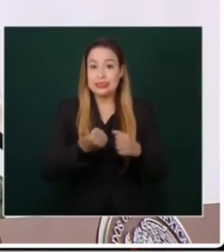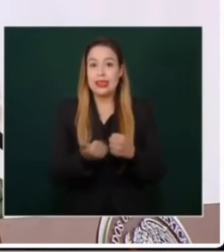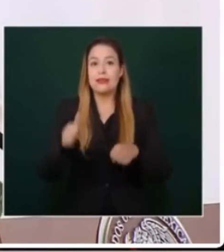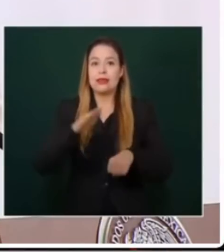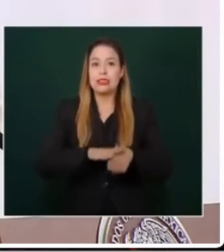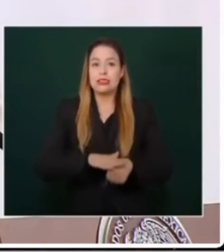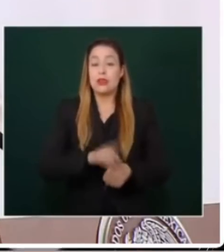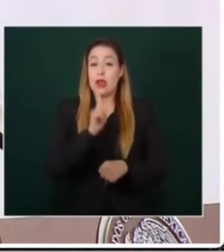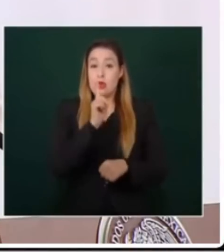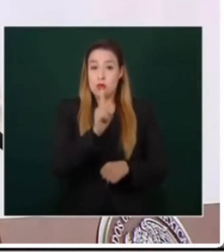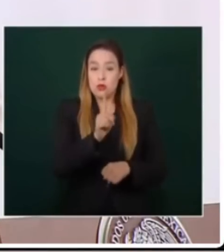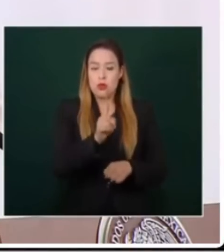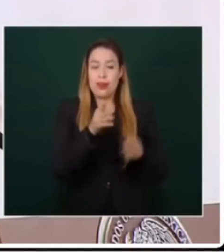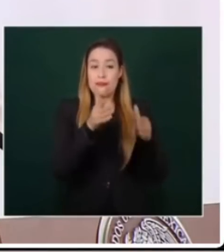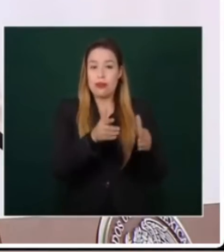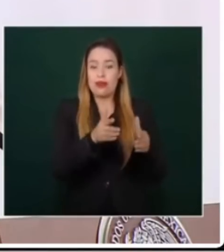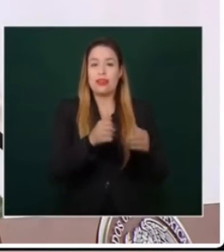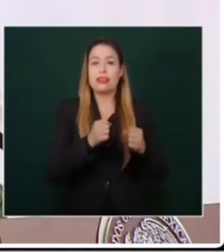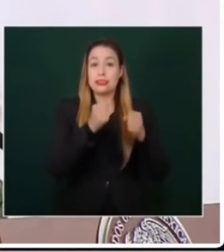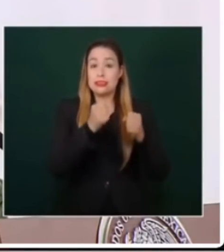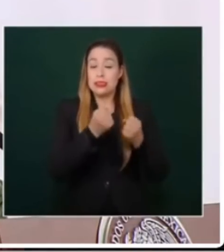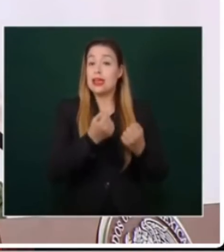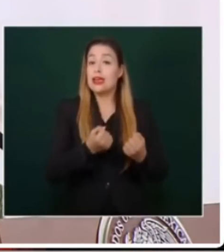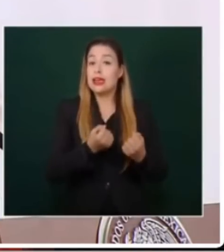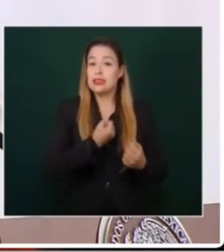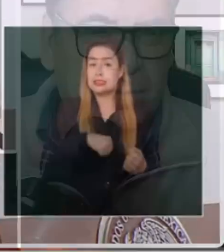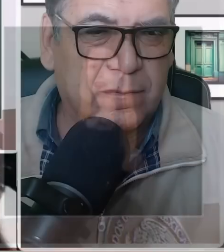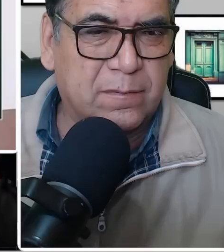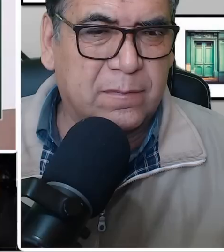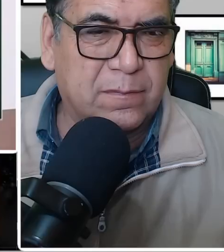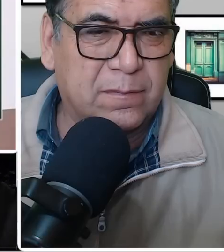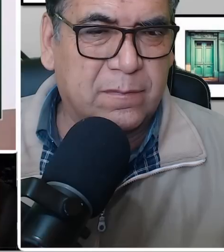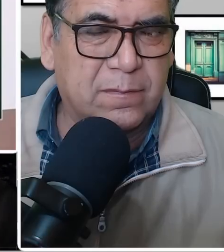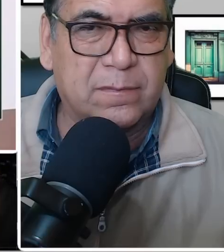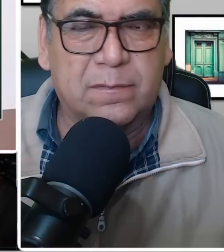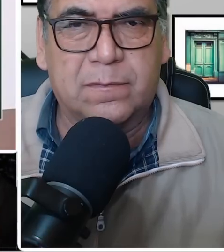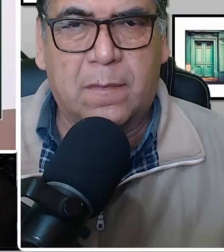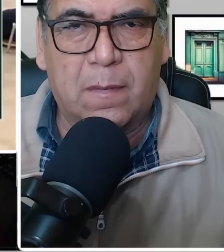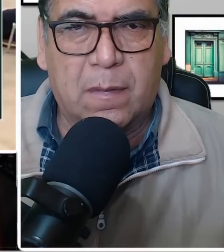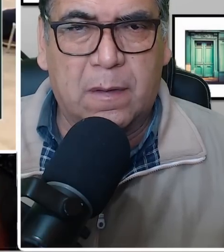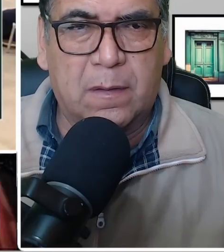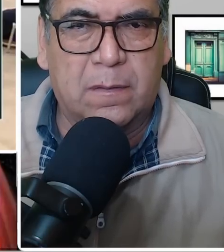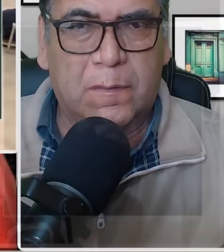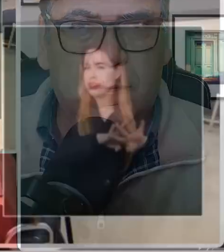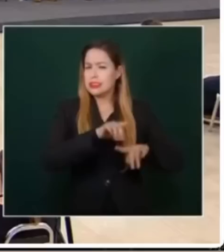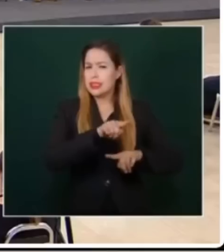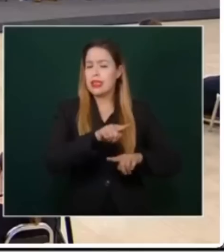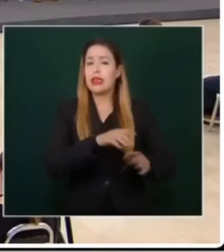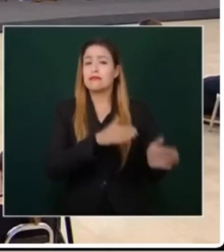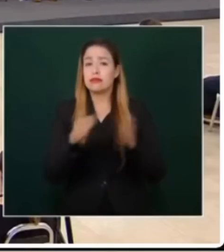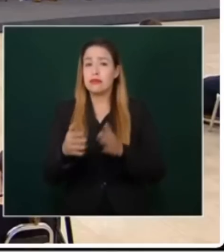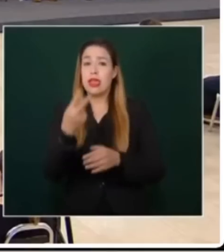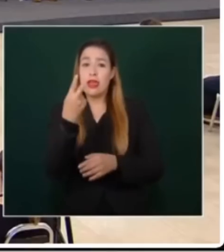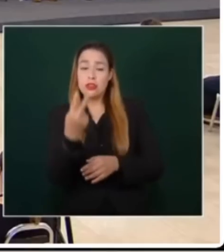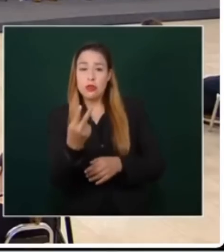a salud y atención penitenciaria, una más por servicios de salud y solamente 2 en el ámbito de